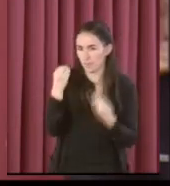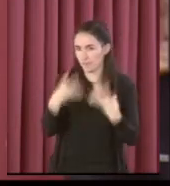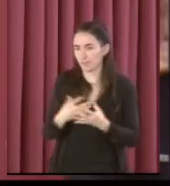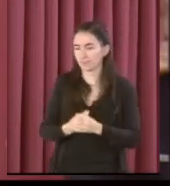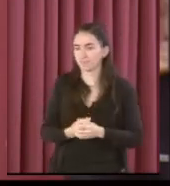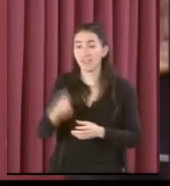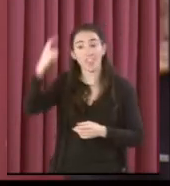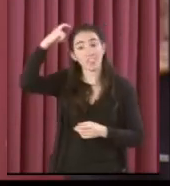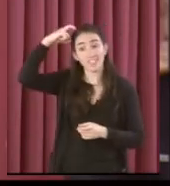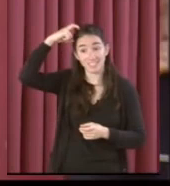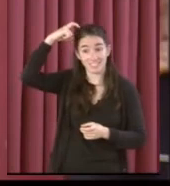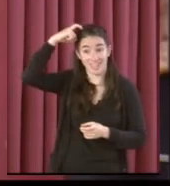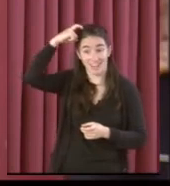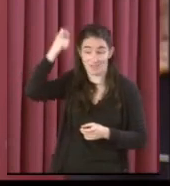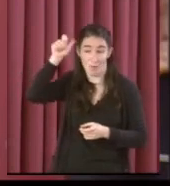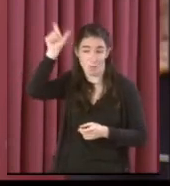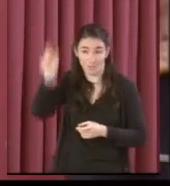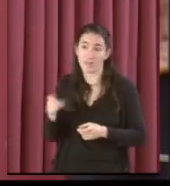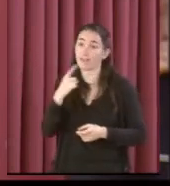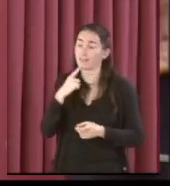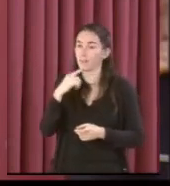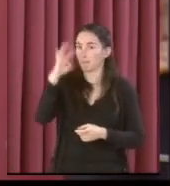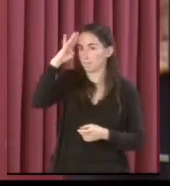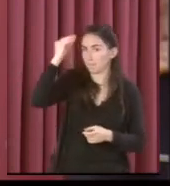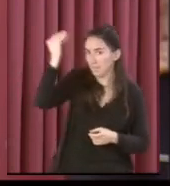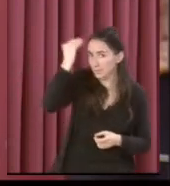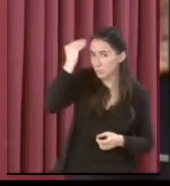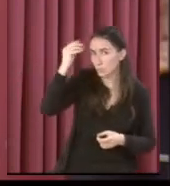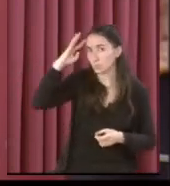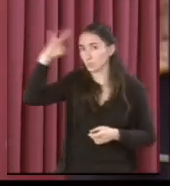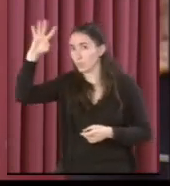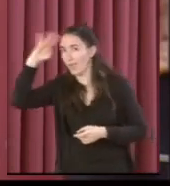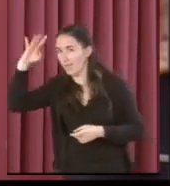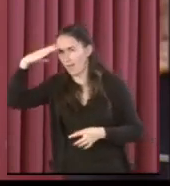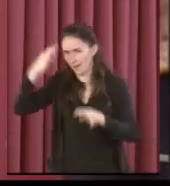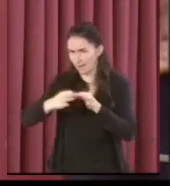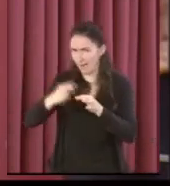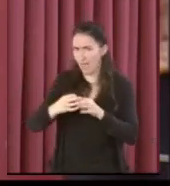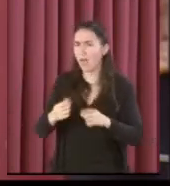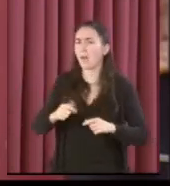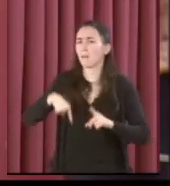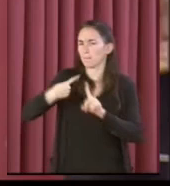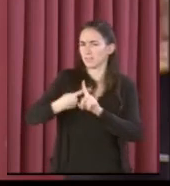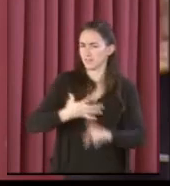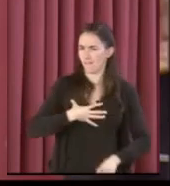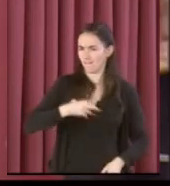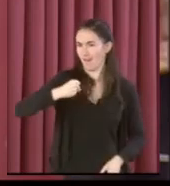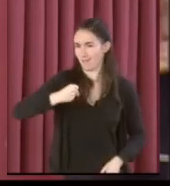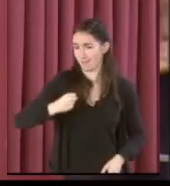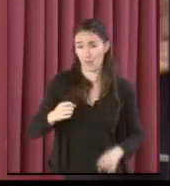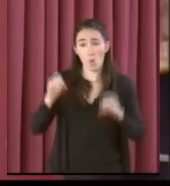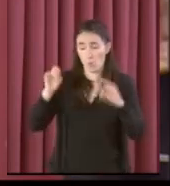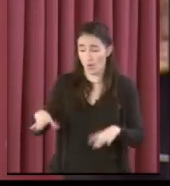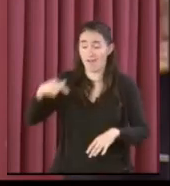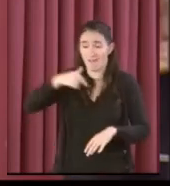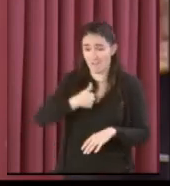decía: piensa, sueña, cree y atrévete. Y así se despierta esta ciudad cada mañana. Que